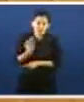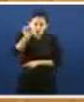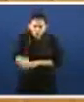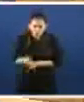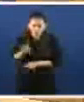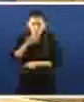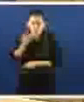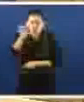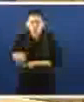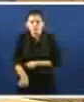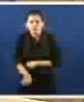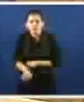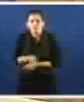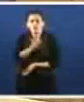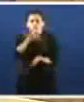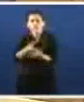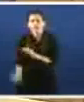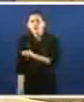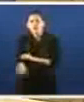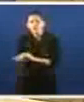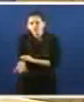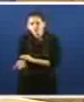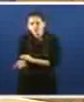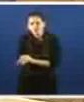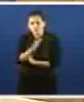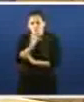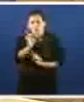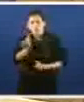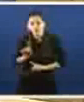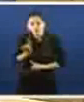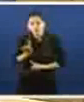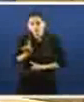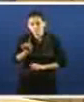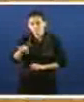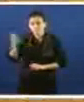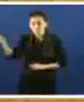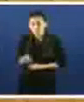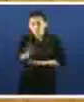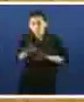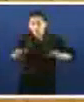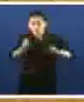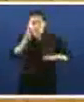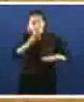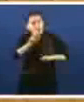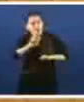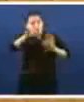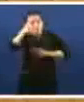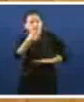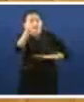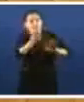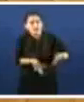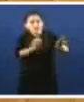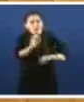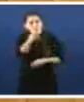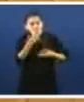trascendente para a vida democrática deste país porque un cando se acerca a este Parlamento e ve que fora hai dúas manifestacións unha do sector